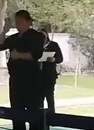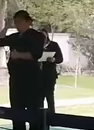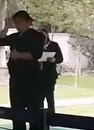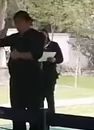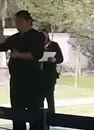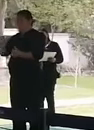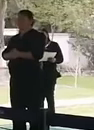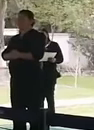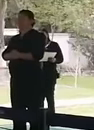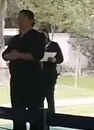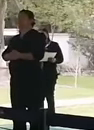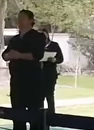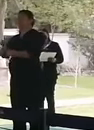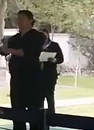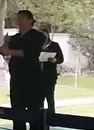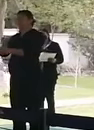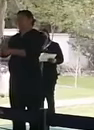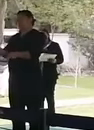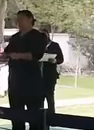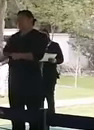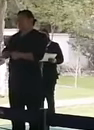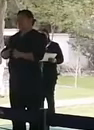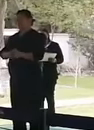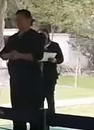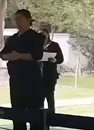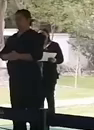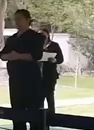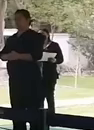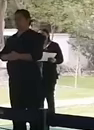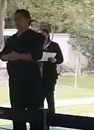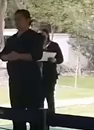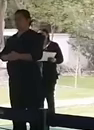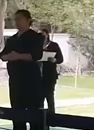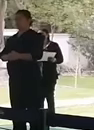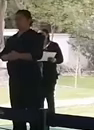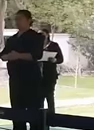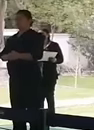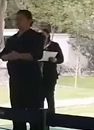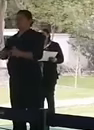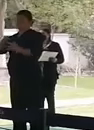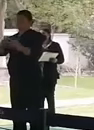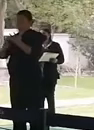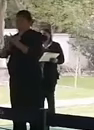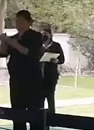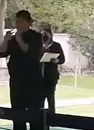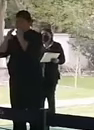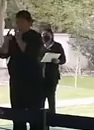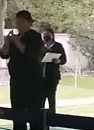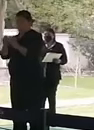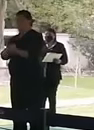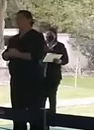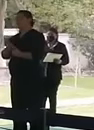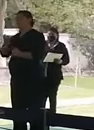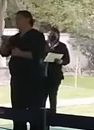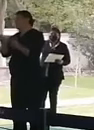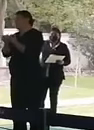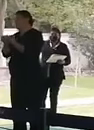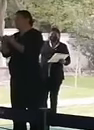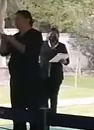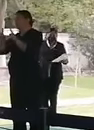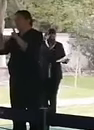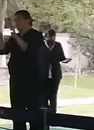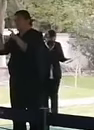de Gobierno. Y se hablaba también pues del tema de cómo podemos